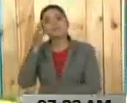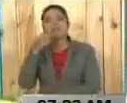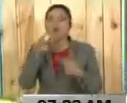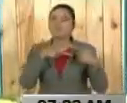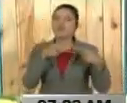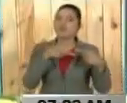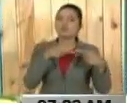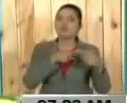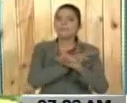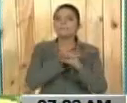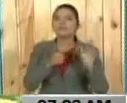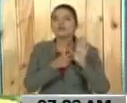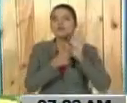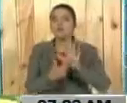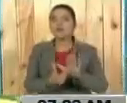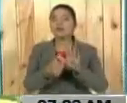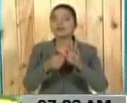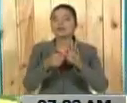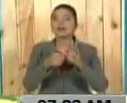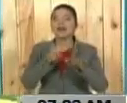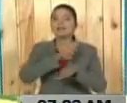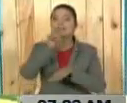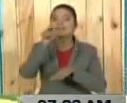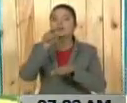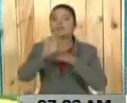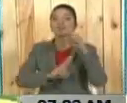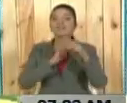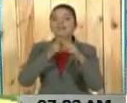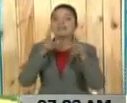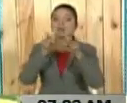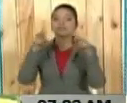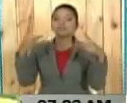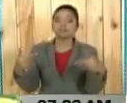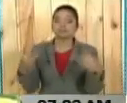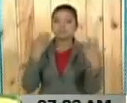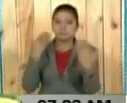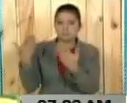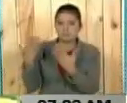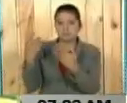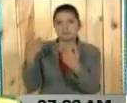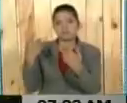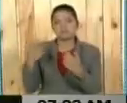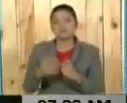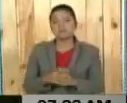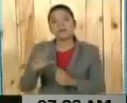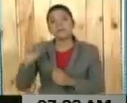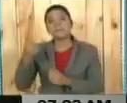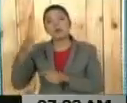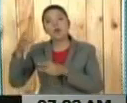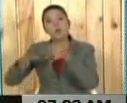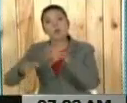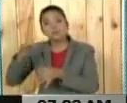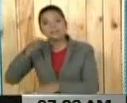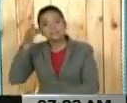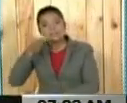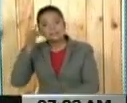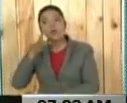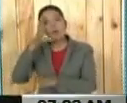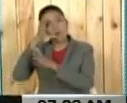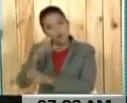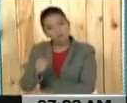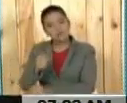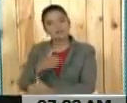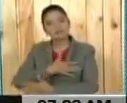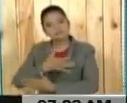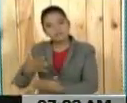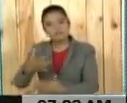Y la reseña, el diario El Universal. Y trae, obviamente, las posturas diversas. Uno de ellos, Primero Justicia, que le da la confianza a la postura